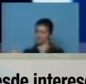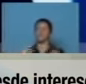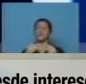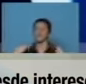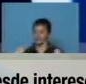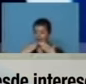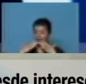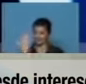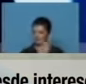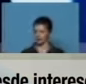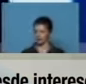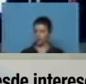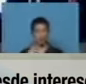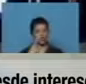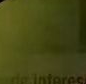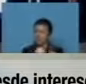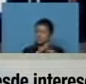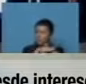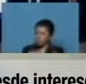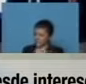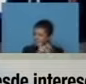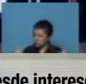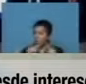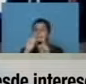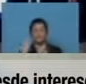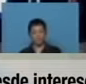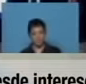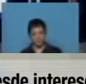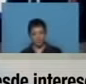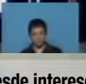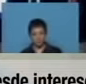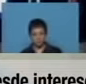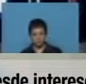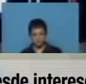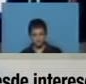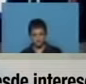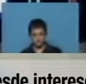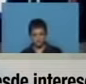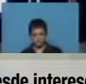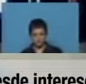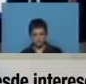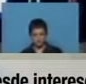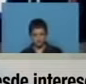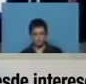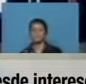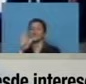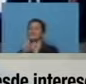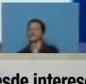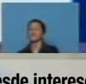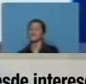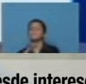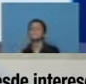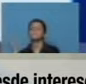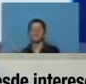Estado recuperó el control. Se acabó también la declinación que había en materia de